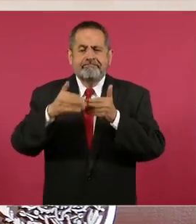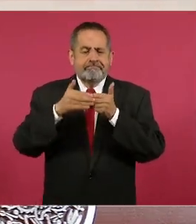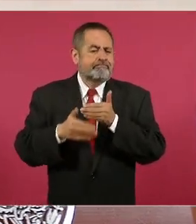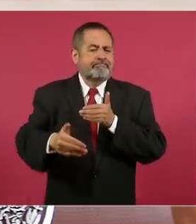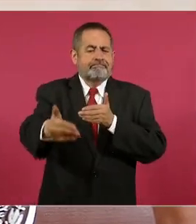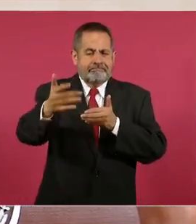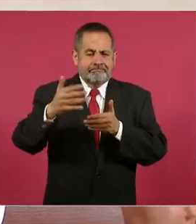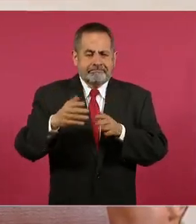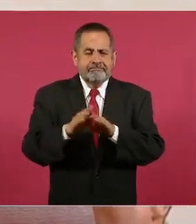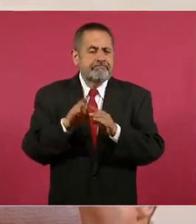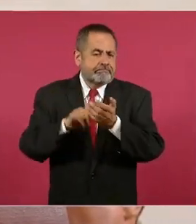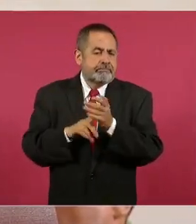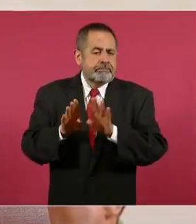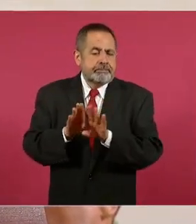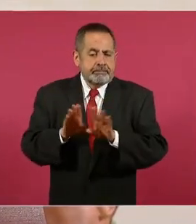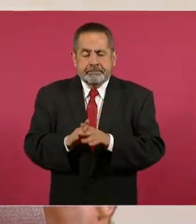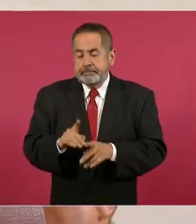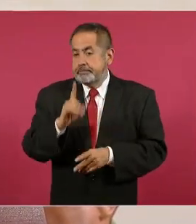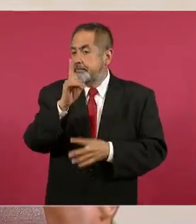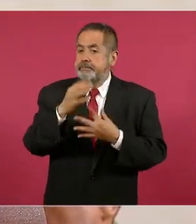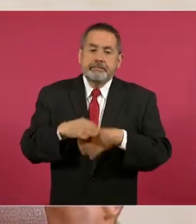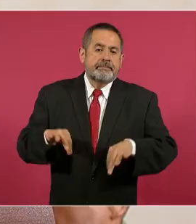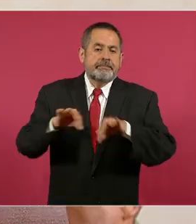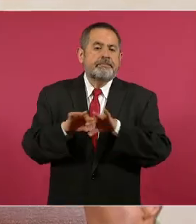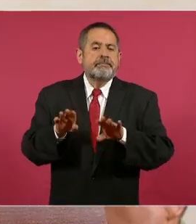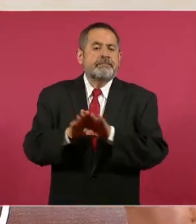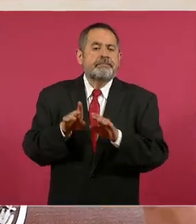pero lo importante